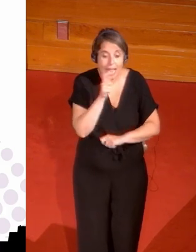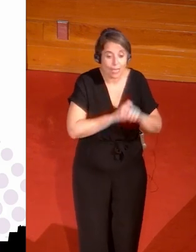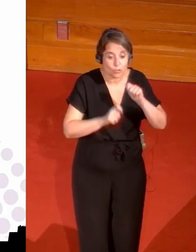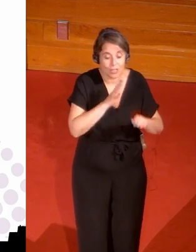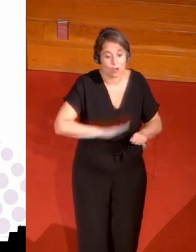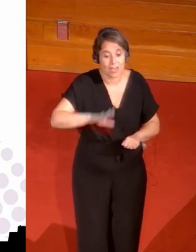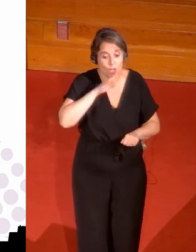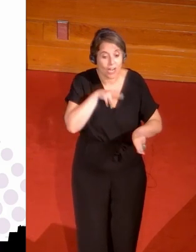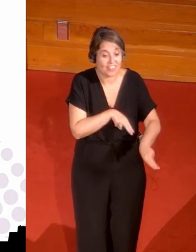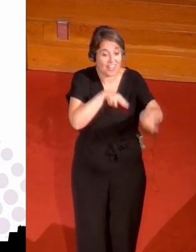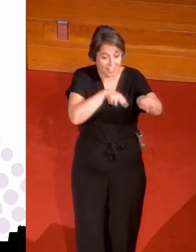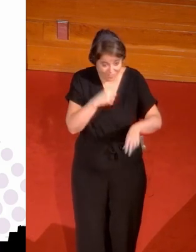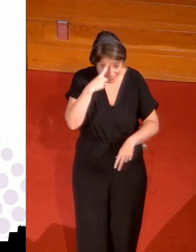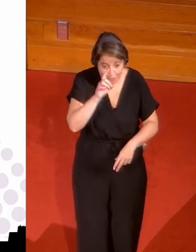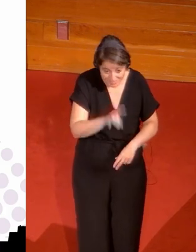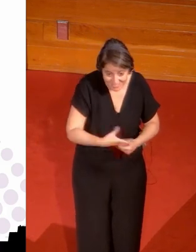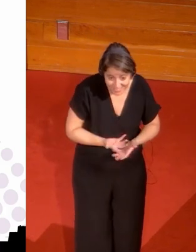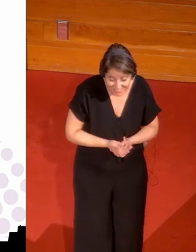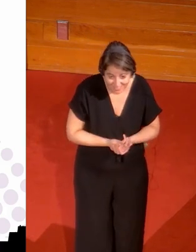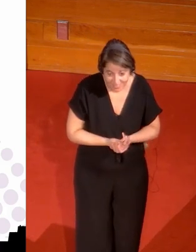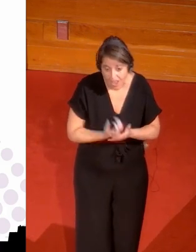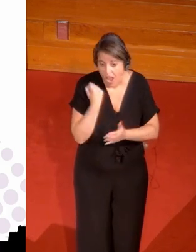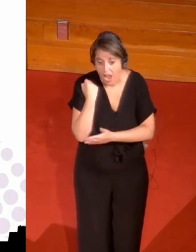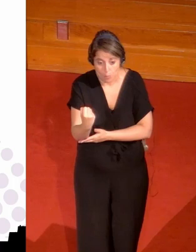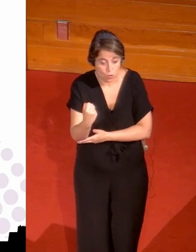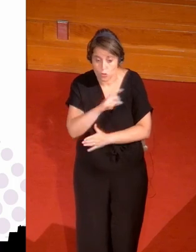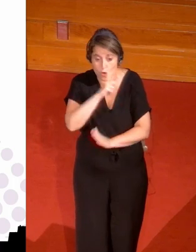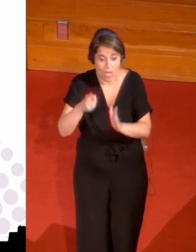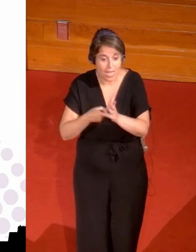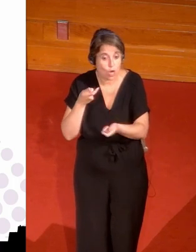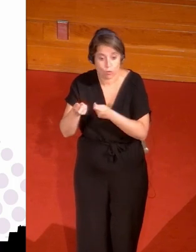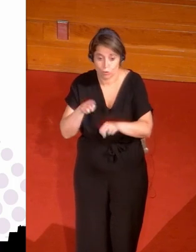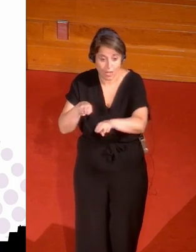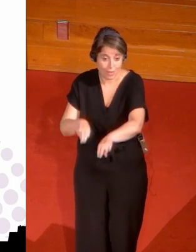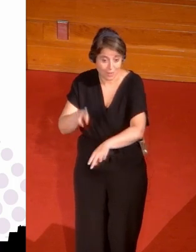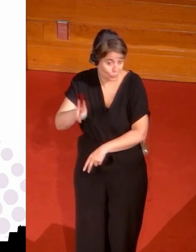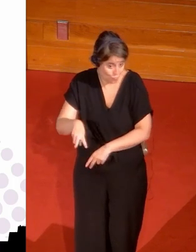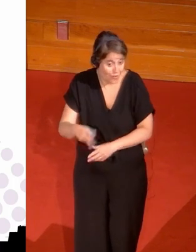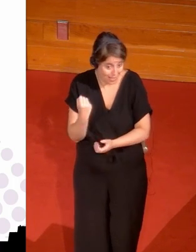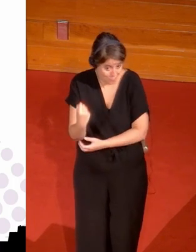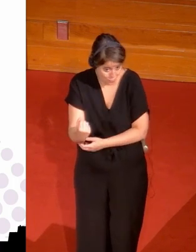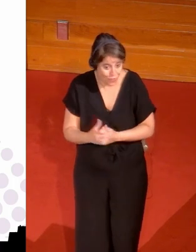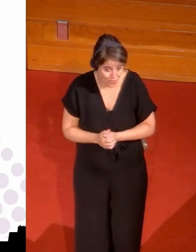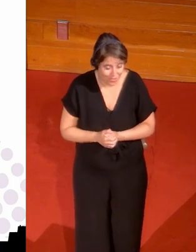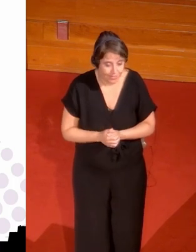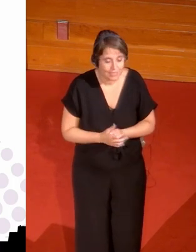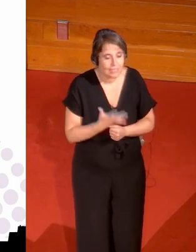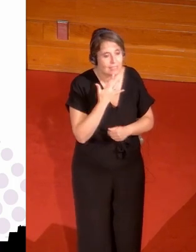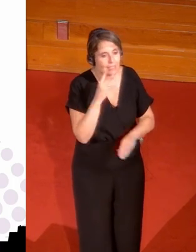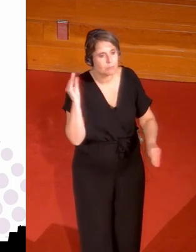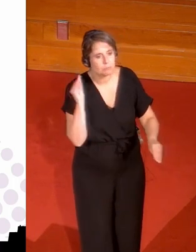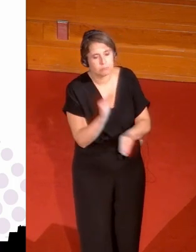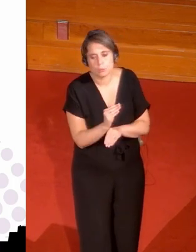Nacional del rifle Pues claro claro que no va a apoyar nunca una ley de control de armas eh si le financia